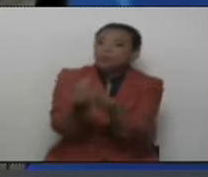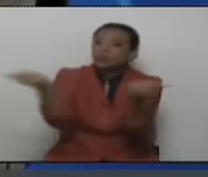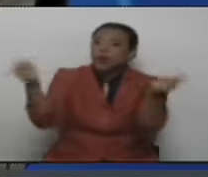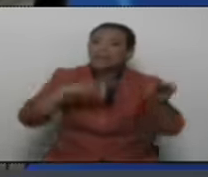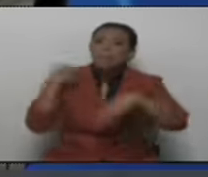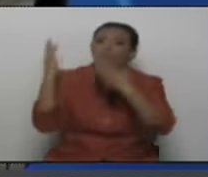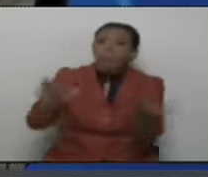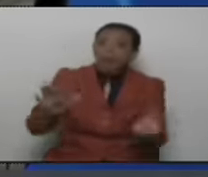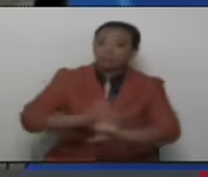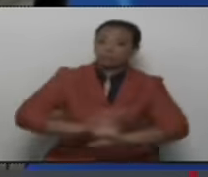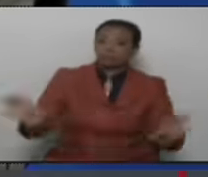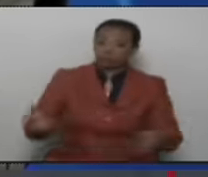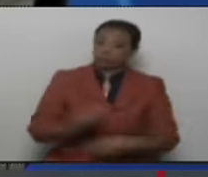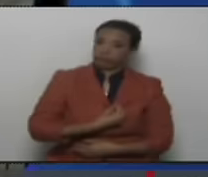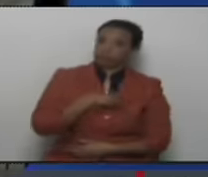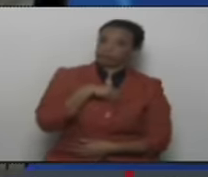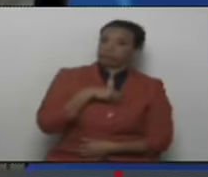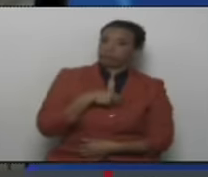desaparecidos.